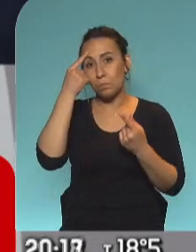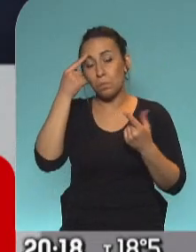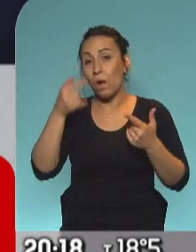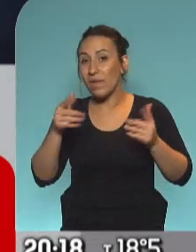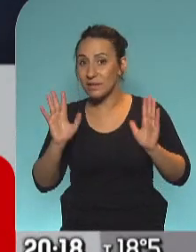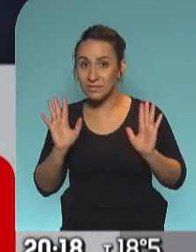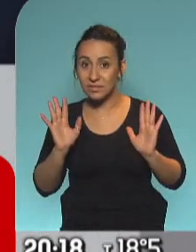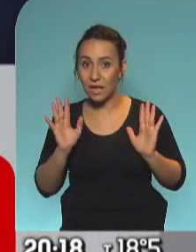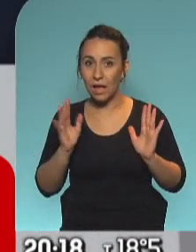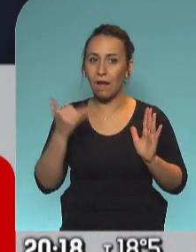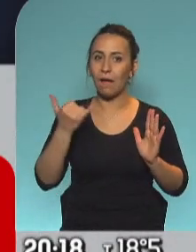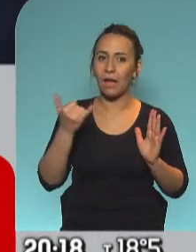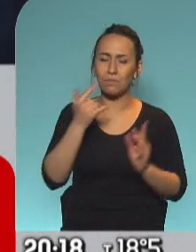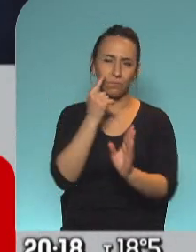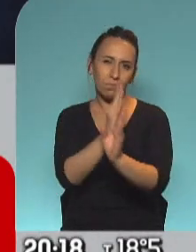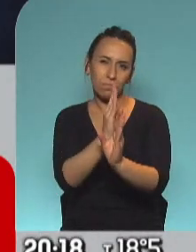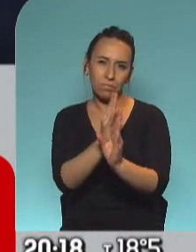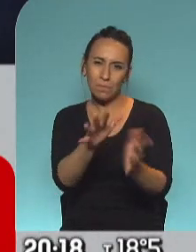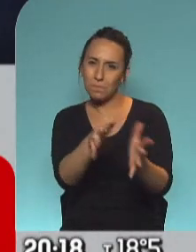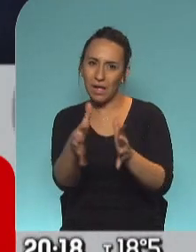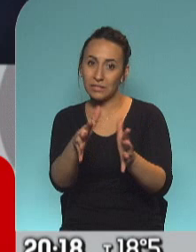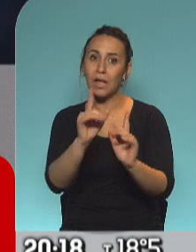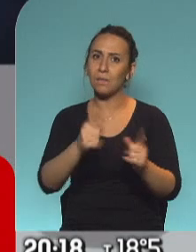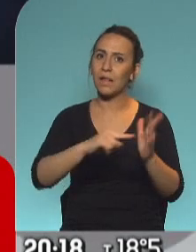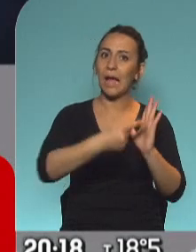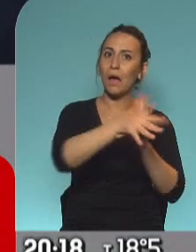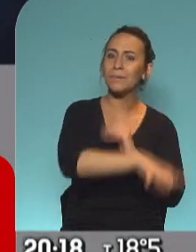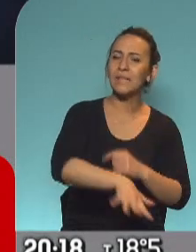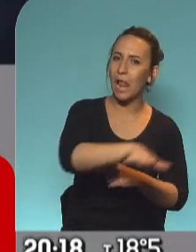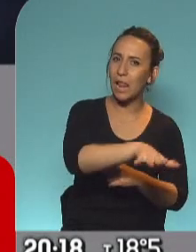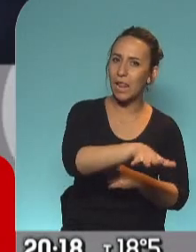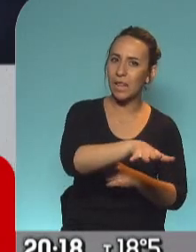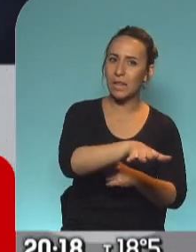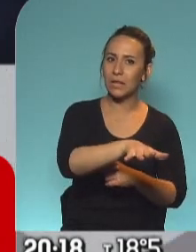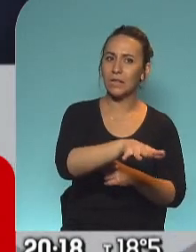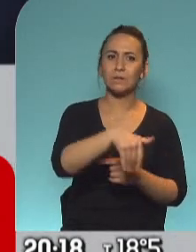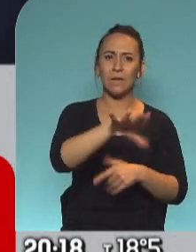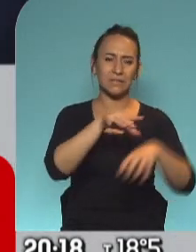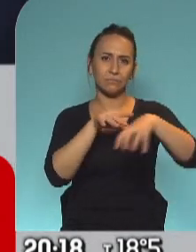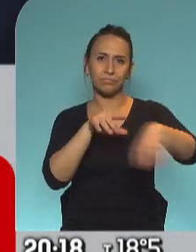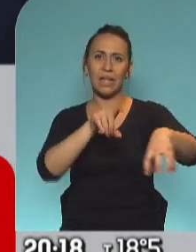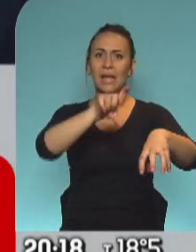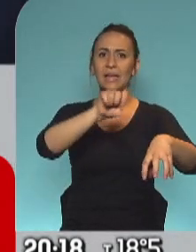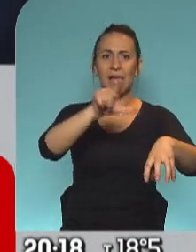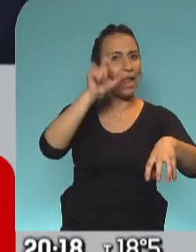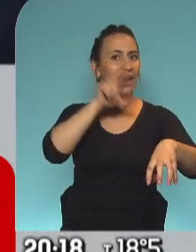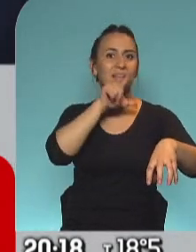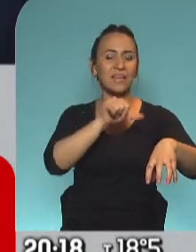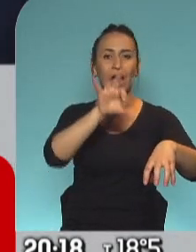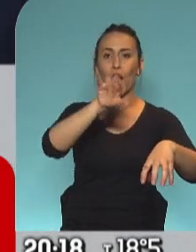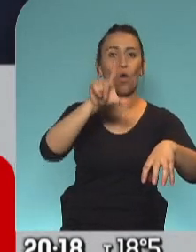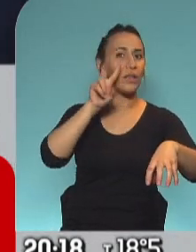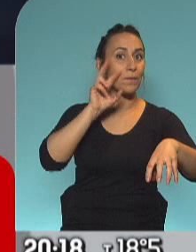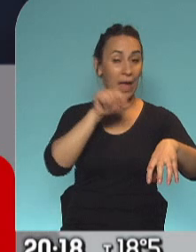actitudes similares o espionaje similar en la capital federal y sobre todo en Caleta Olivia, que es donde tramitaba la causa, donde